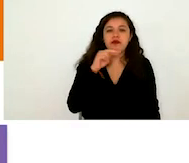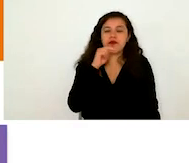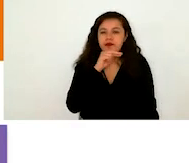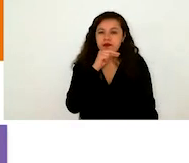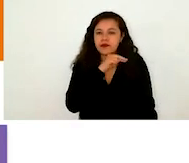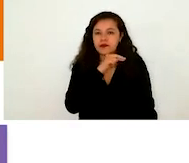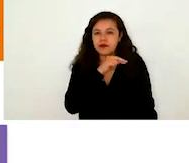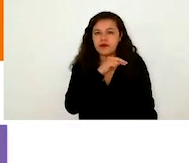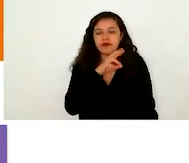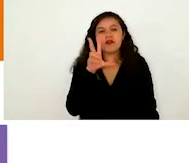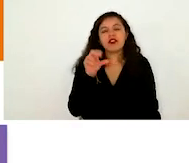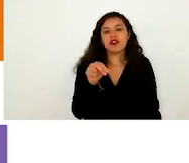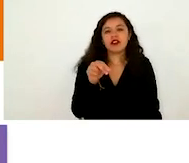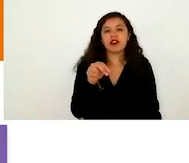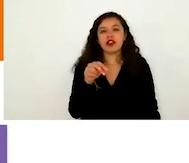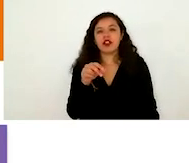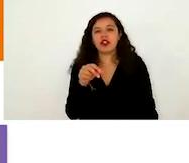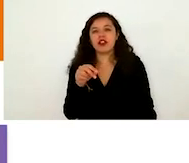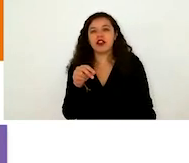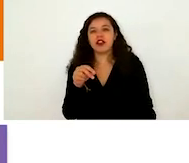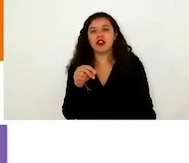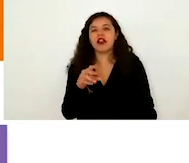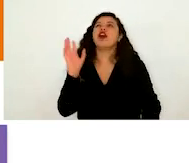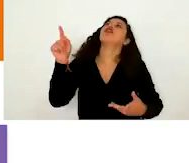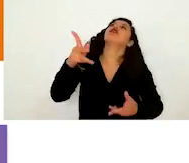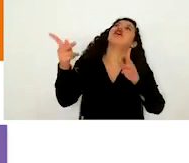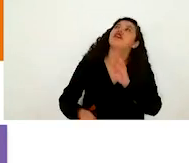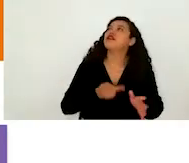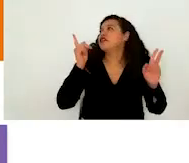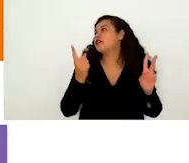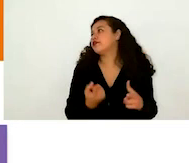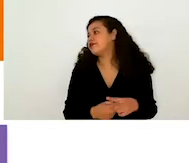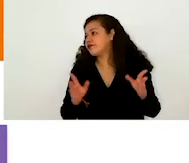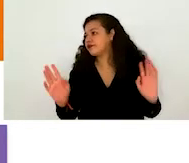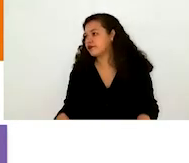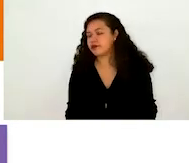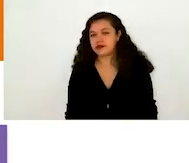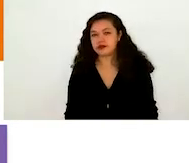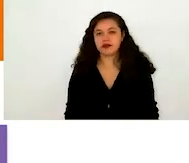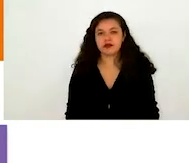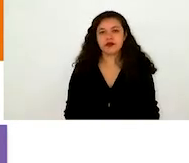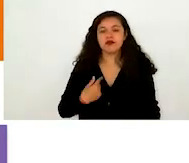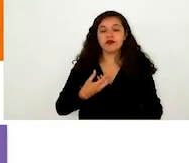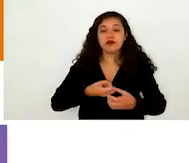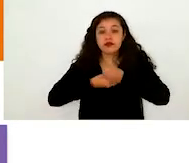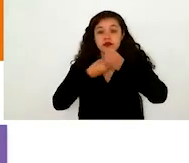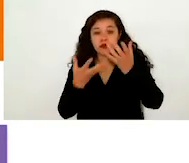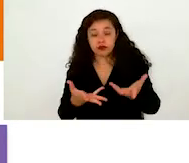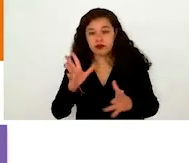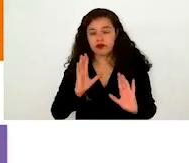no haciendo ademanes ahora vas a empezar pero sólo digo estoy en una expresión no